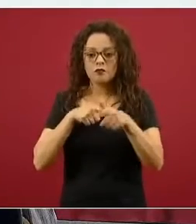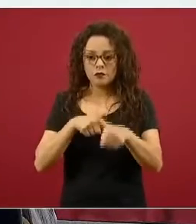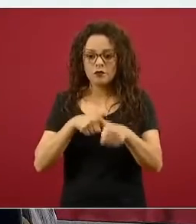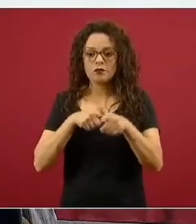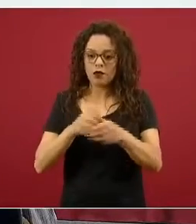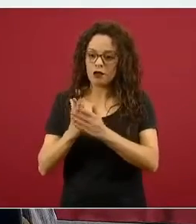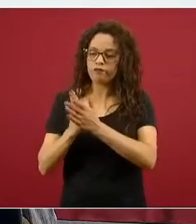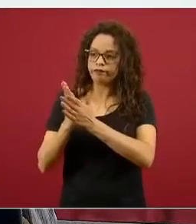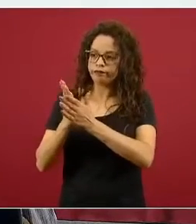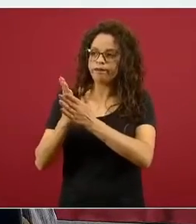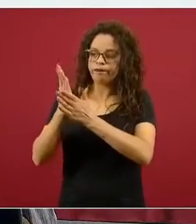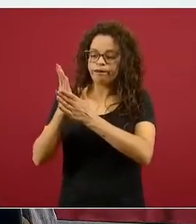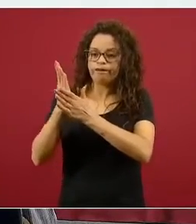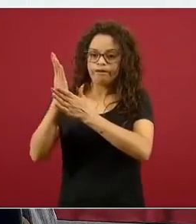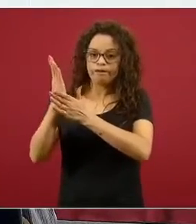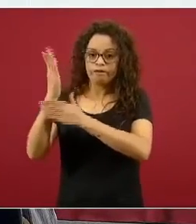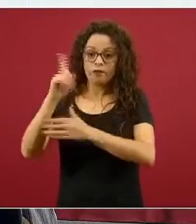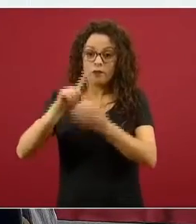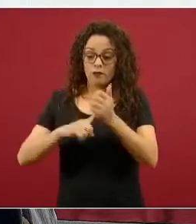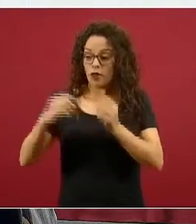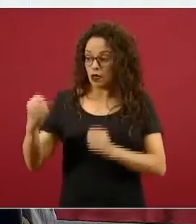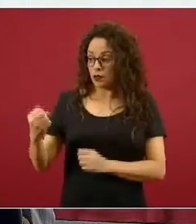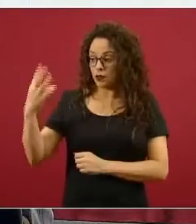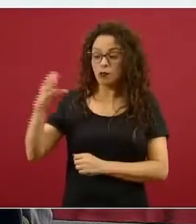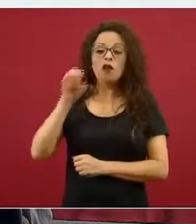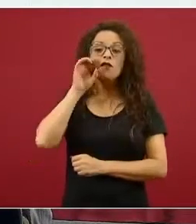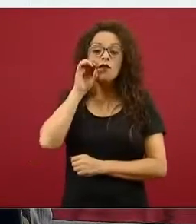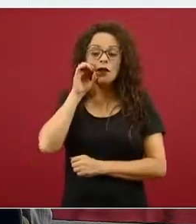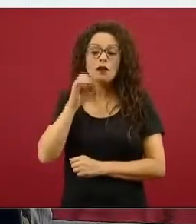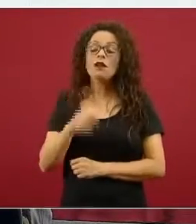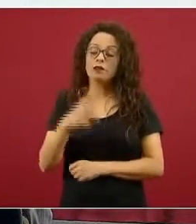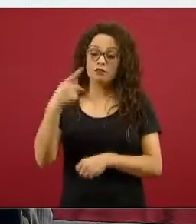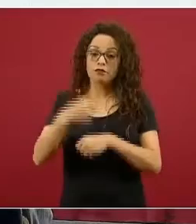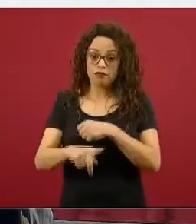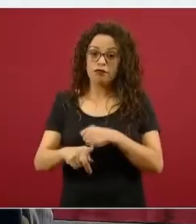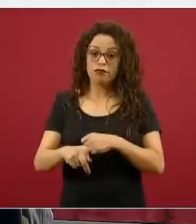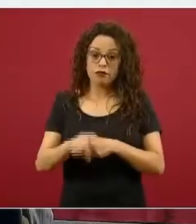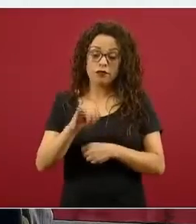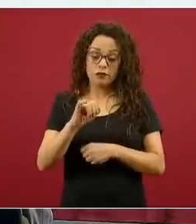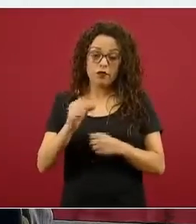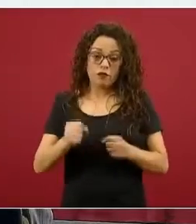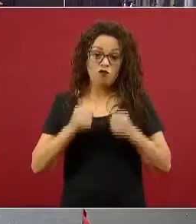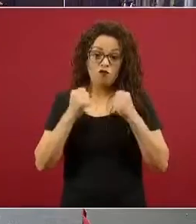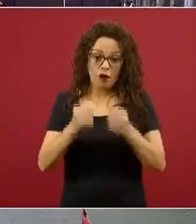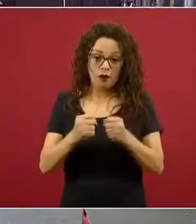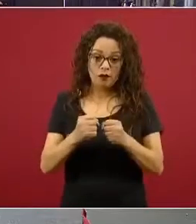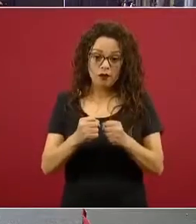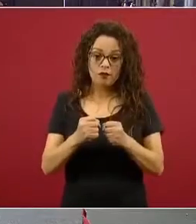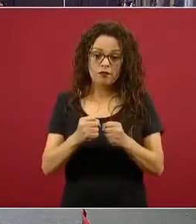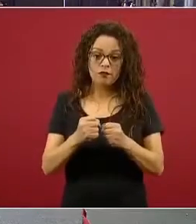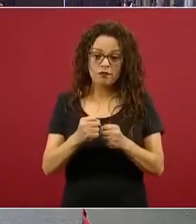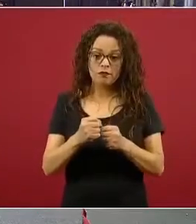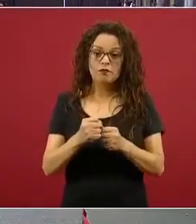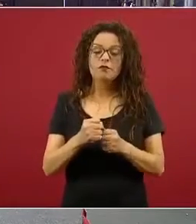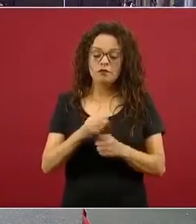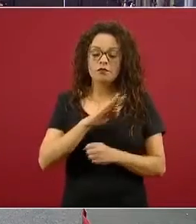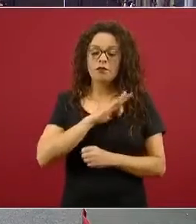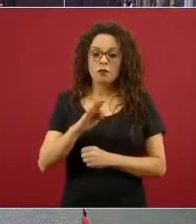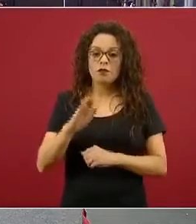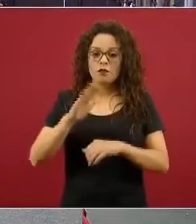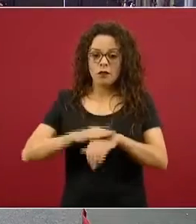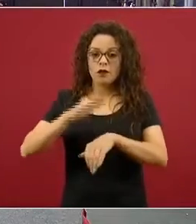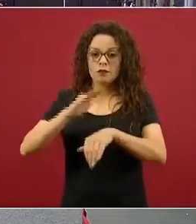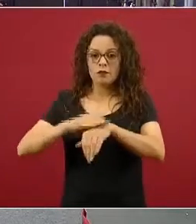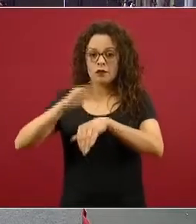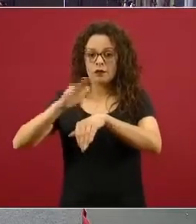un semáforo que está en naranja, en riesgo alto, y dada la tendencia, pues está en alto de ir incrementando su